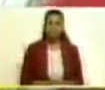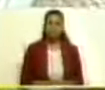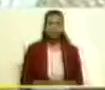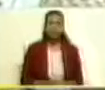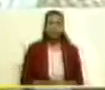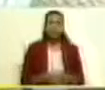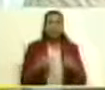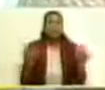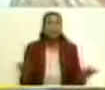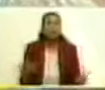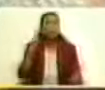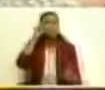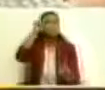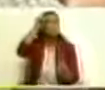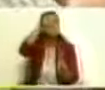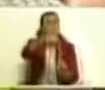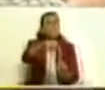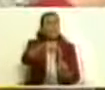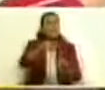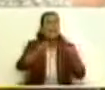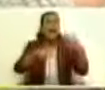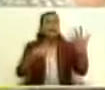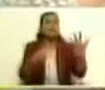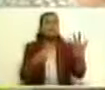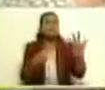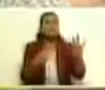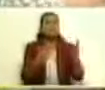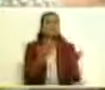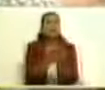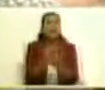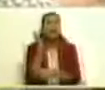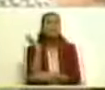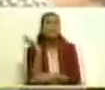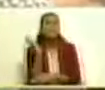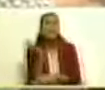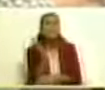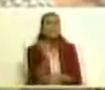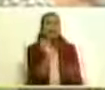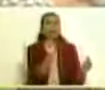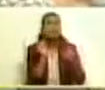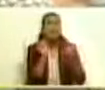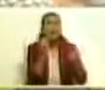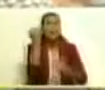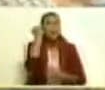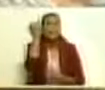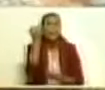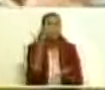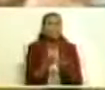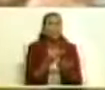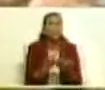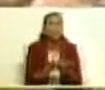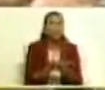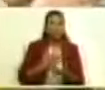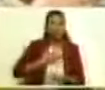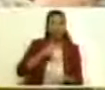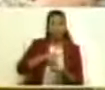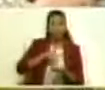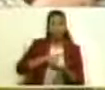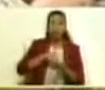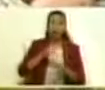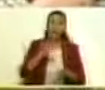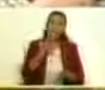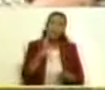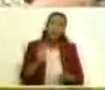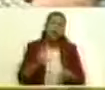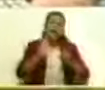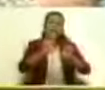Pero me voy a ir directamente a los productos de nuestras discusiones. Yo participé en